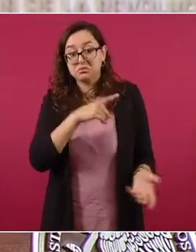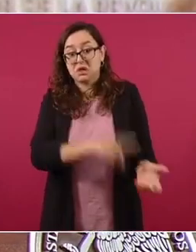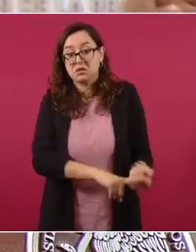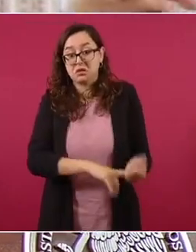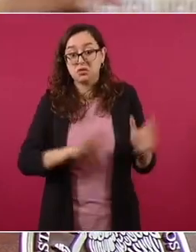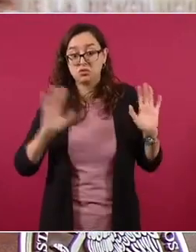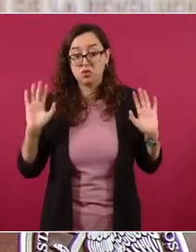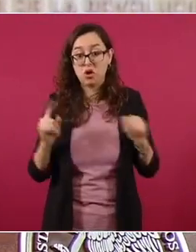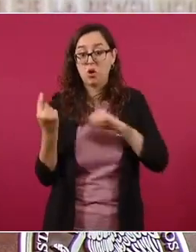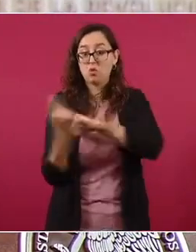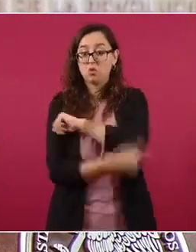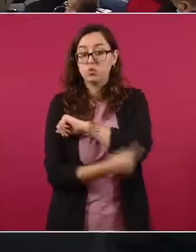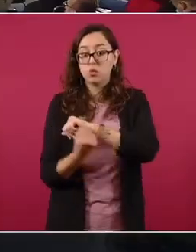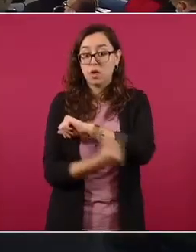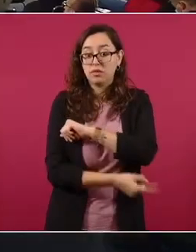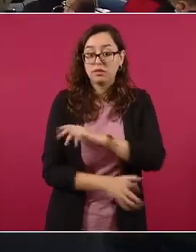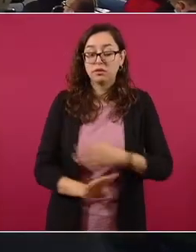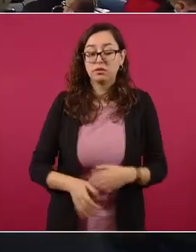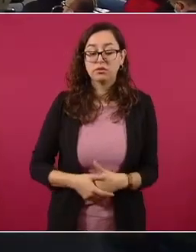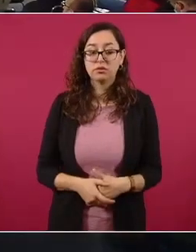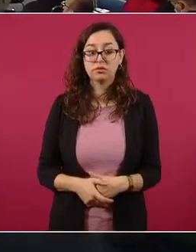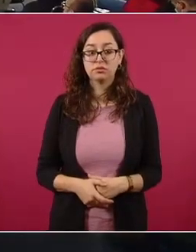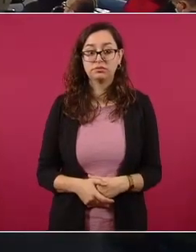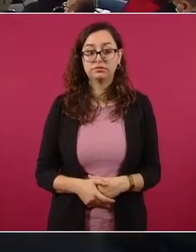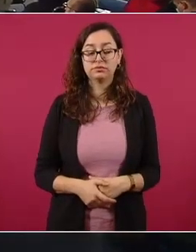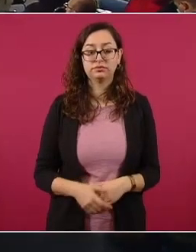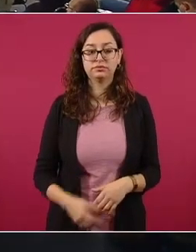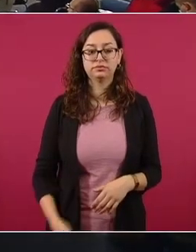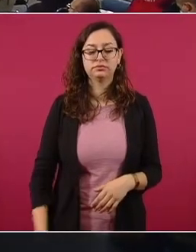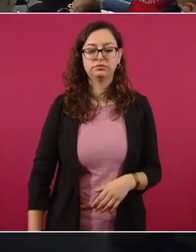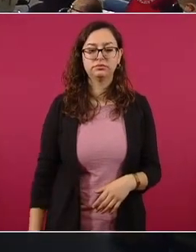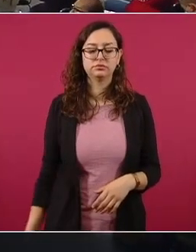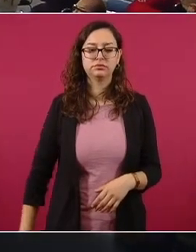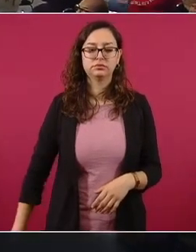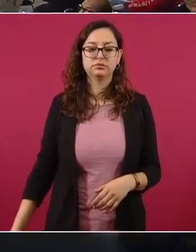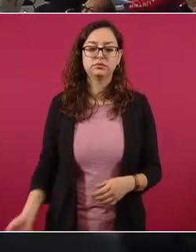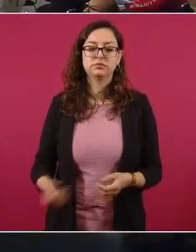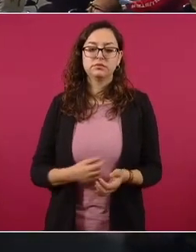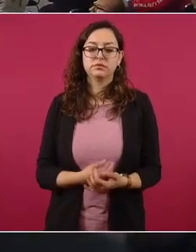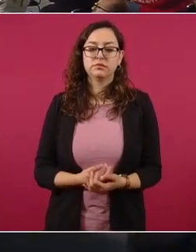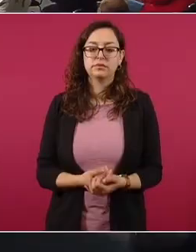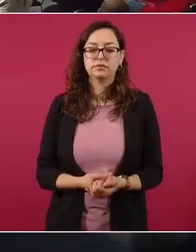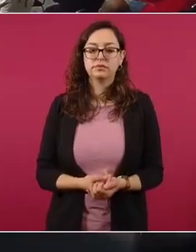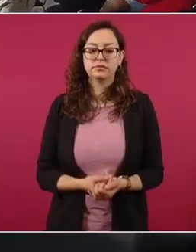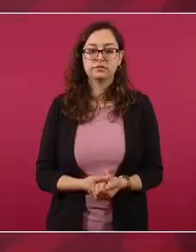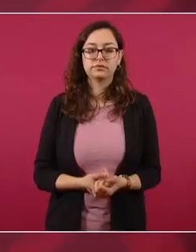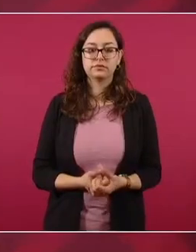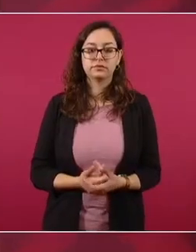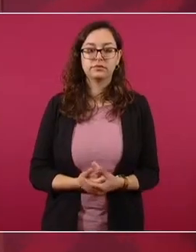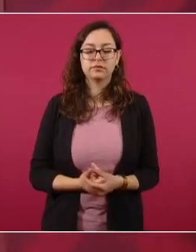A veces un ciudadano de Chihuahua